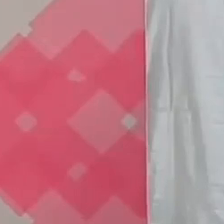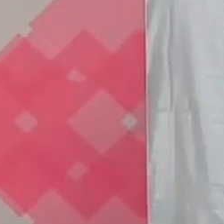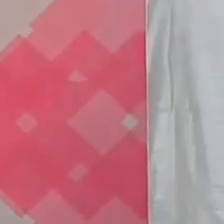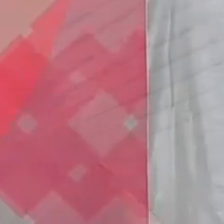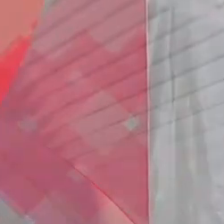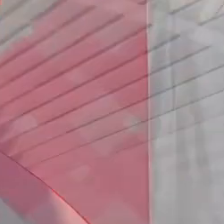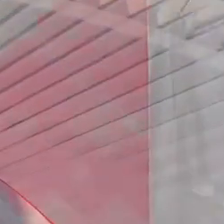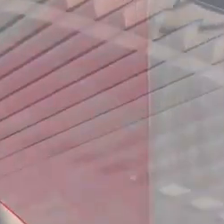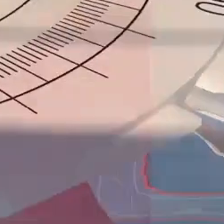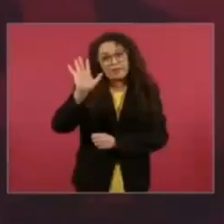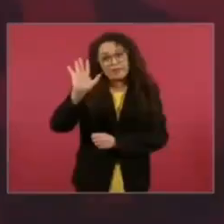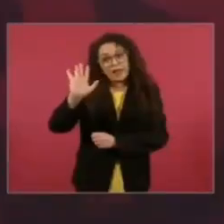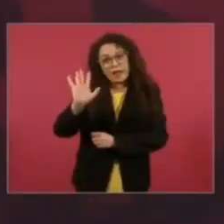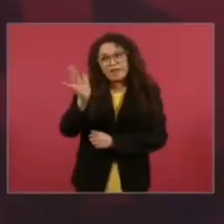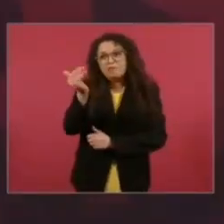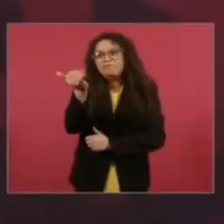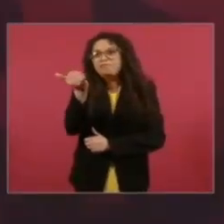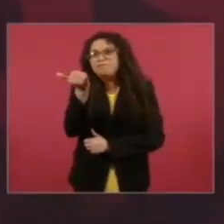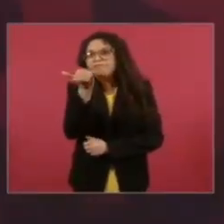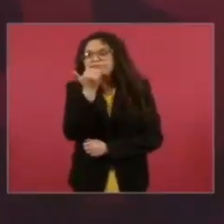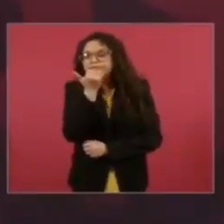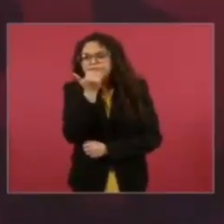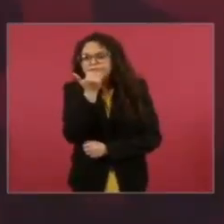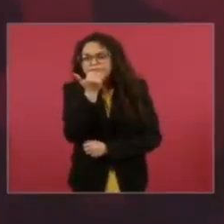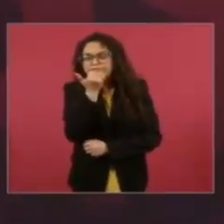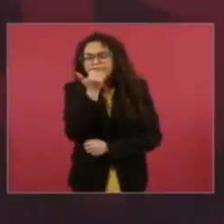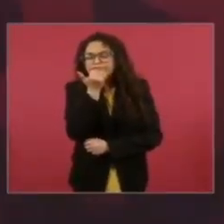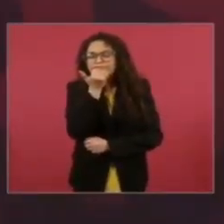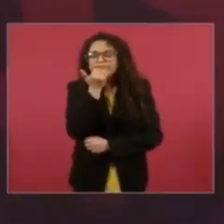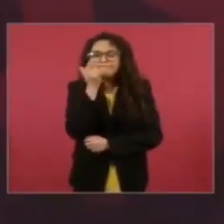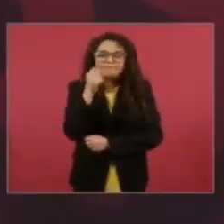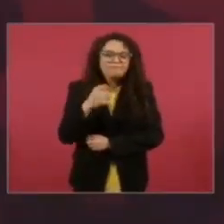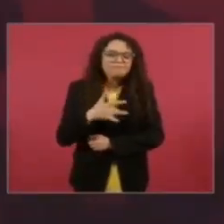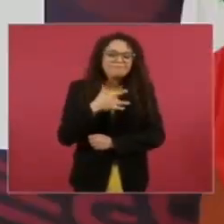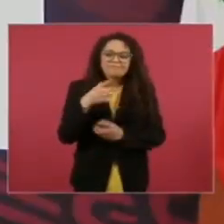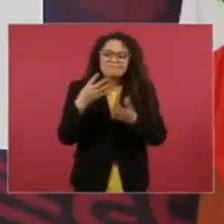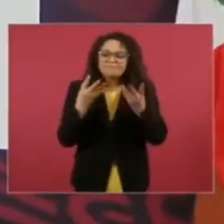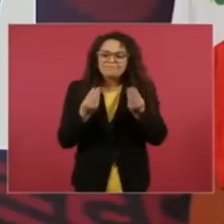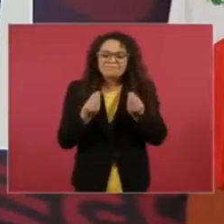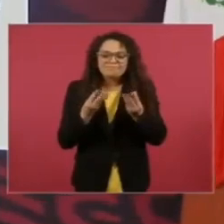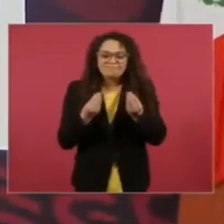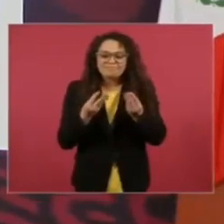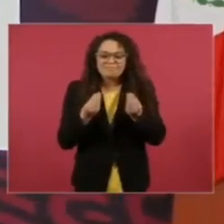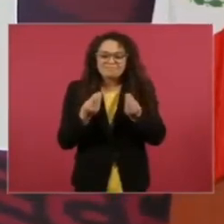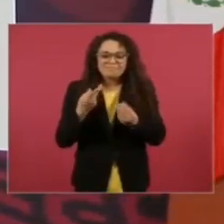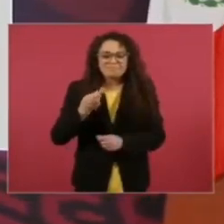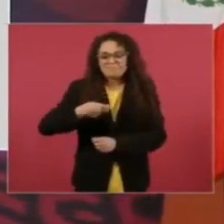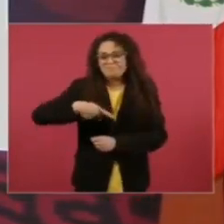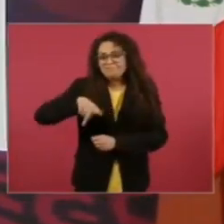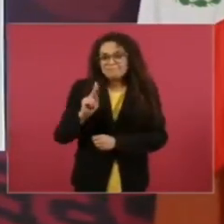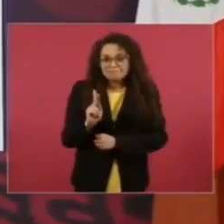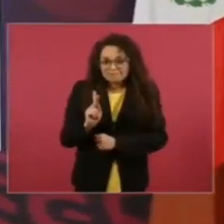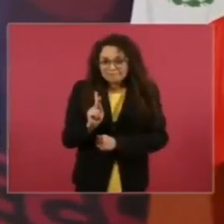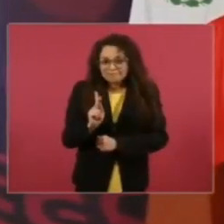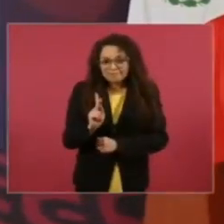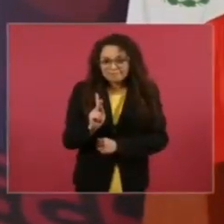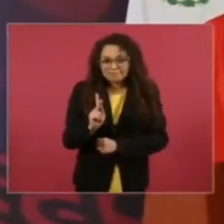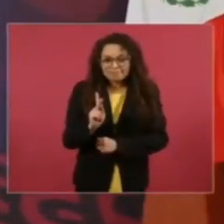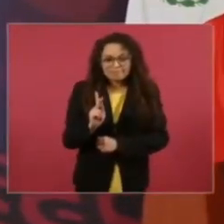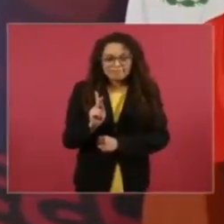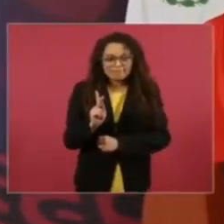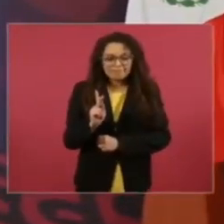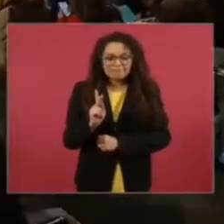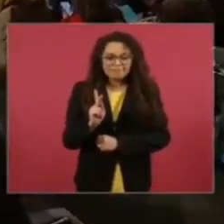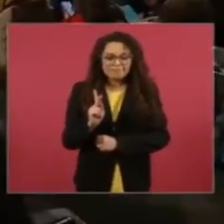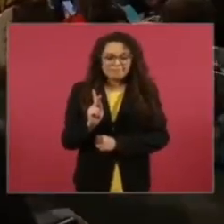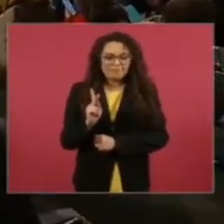porque el presidente quiere tener el control de las noticias. Eso es lo que dice ProPublica. Bueno, ¿qué fue lo que dijo el presidente Andrés Manuel López Obrador hoy en